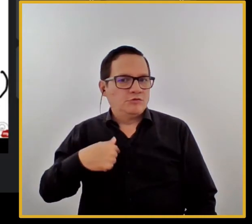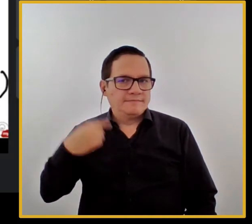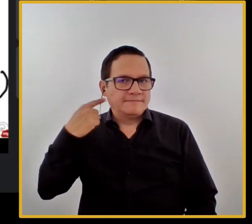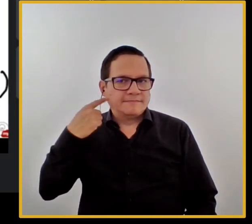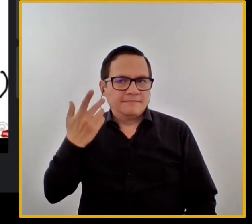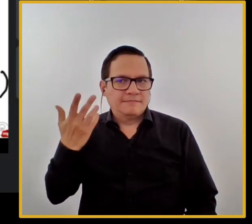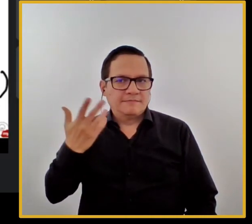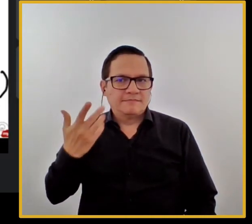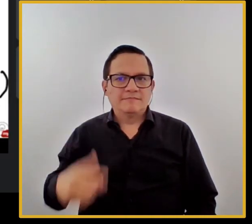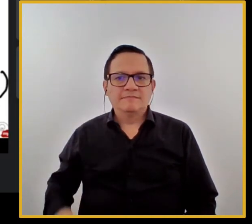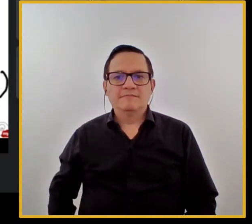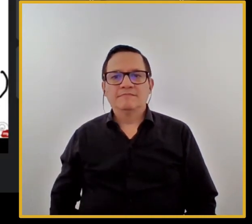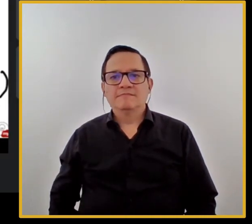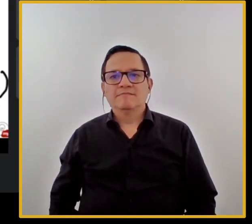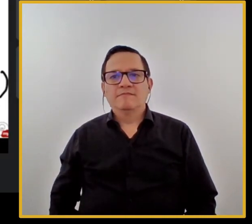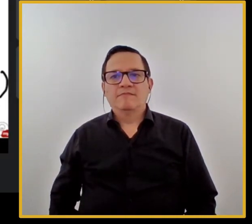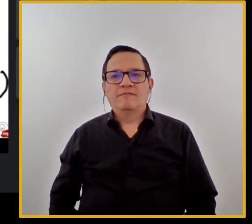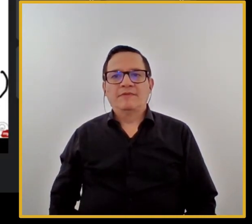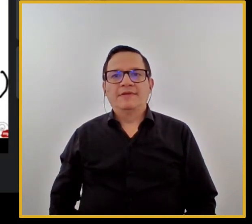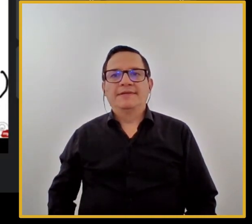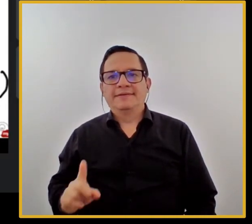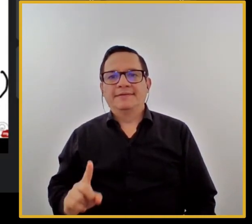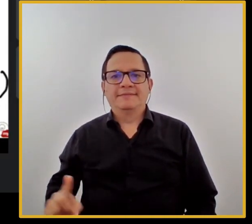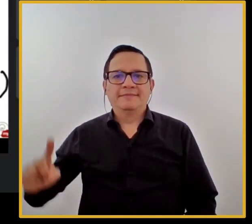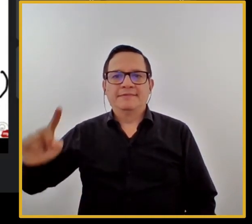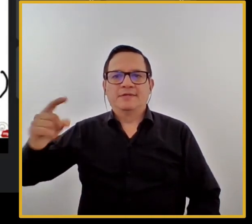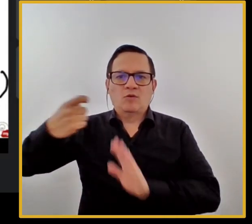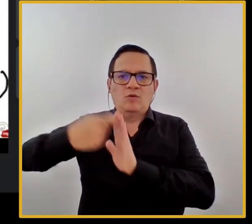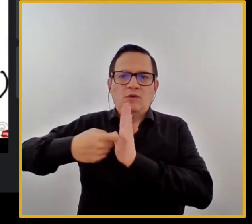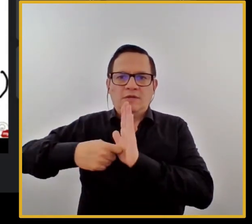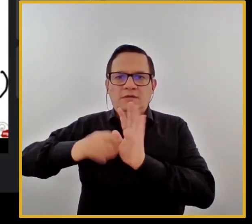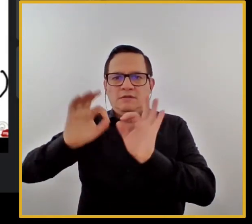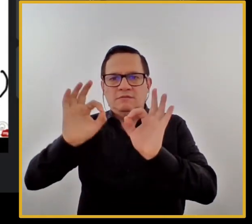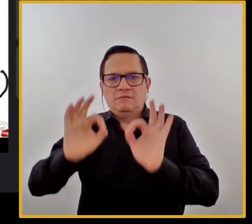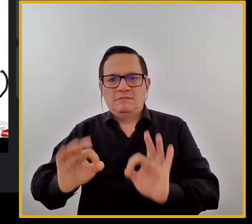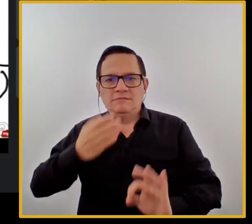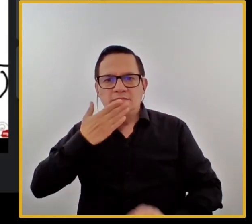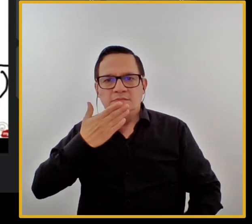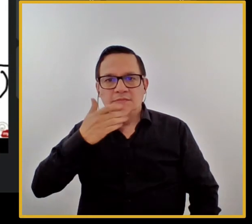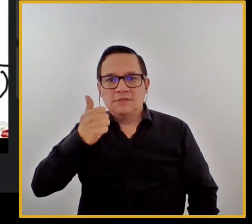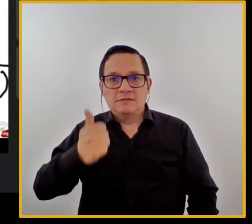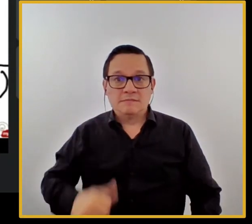Sí, es que me están haciendo la corrección de arriba, pero no, pero ahí está bien, ¿no?